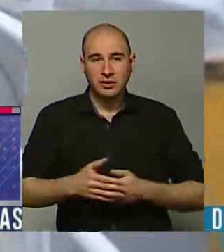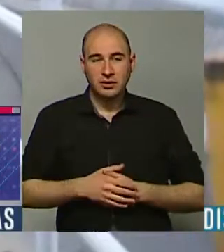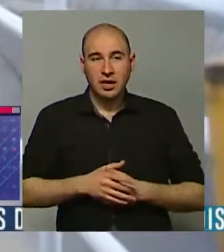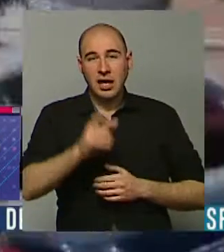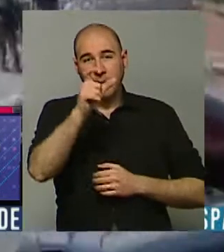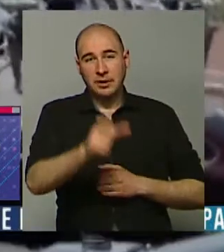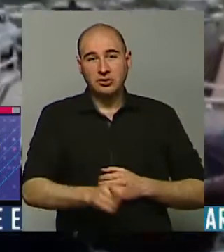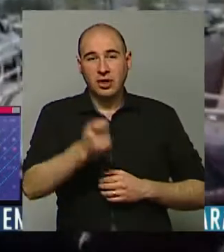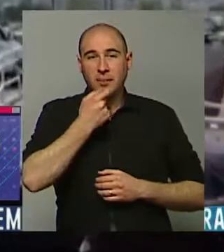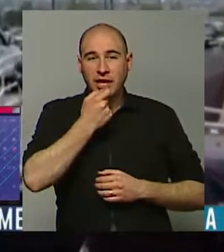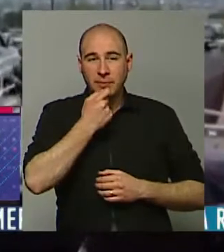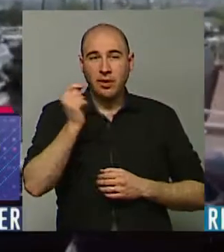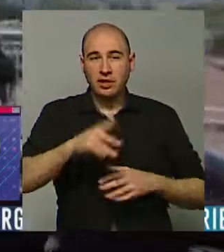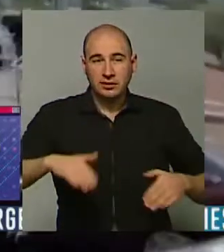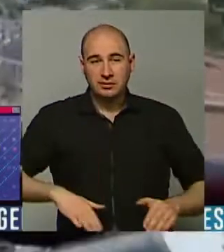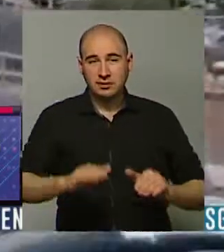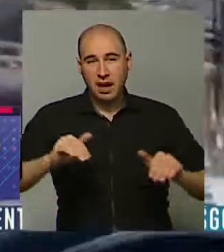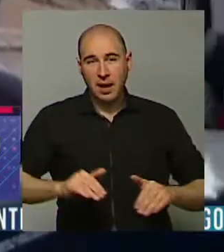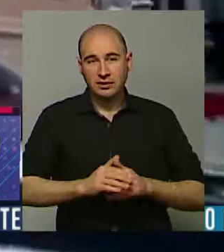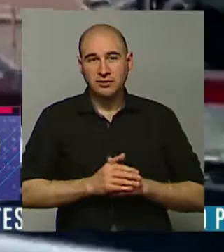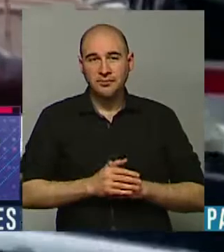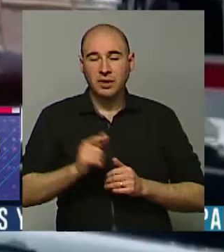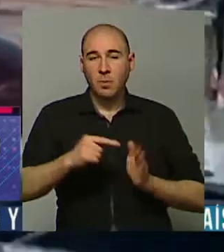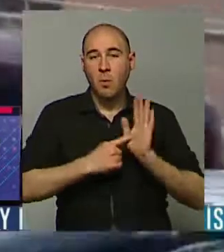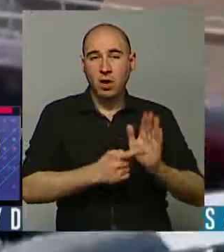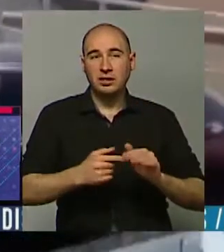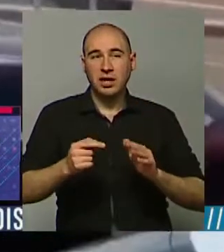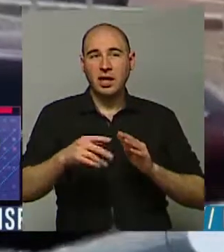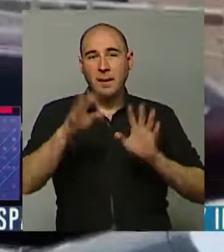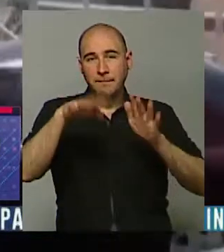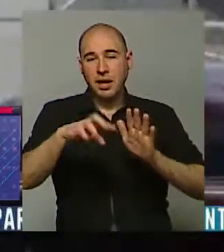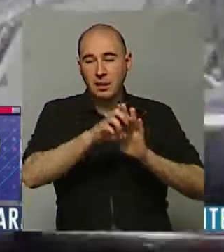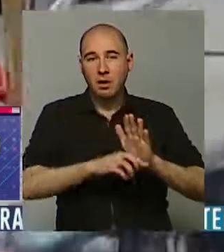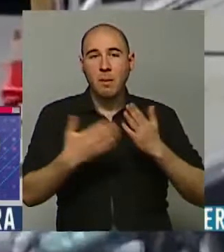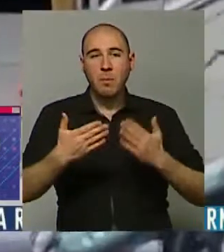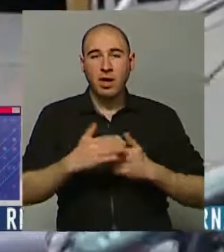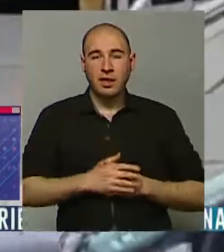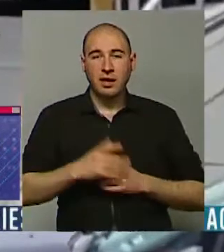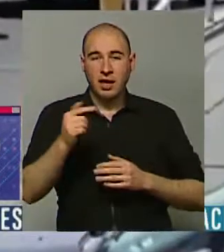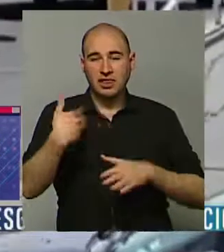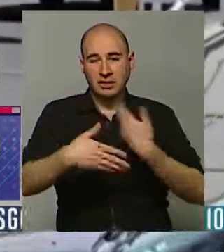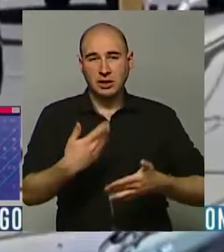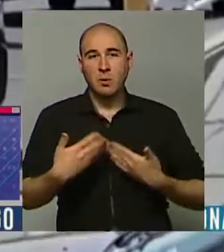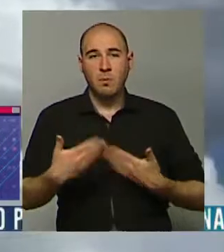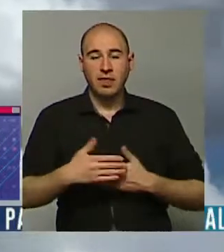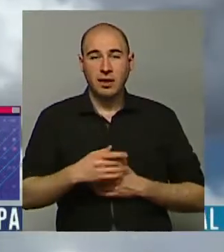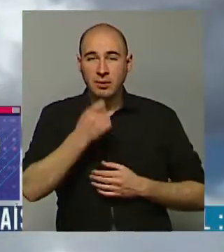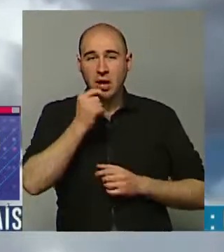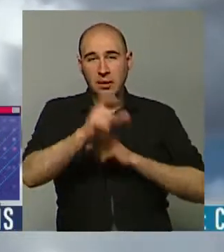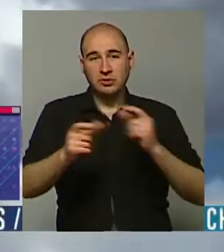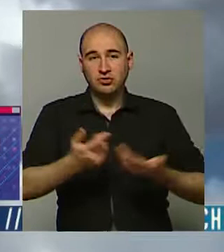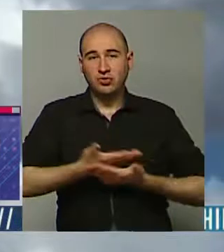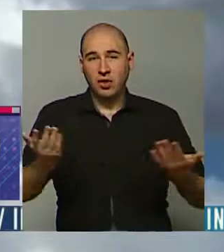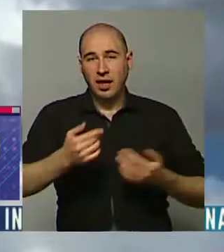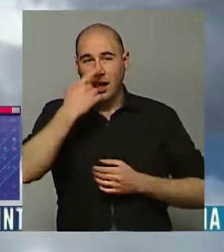una persona que de repente puede estar en una silla de ruedas pueda demostrar que puede programar un sitio web, que pueda hacer un desarrollo y que sirva a la gente. O sea, que